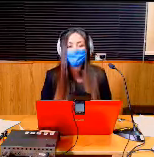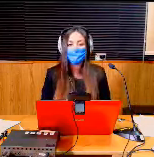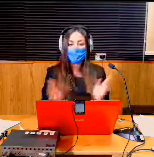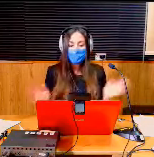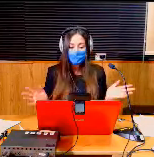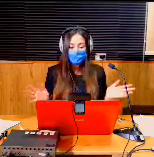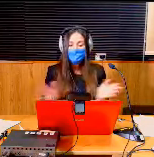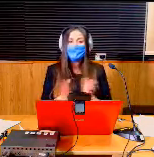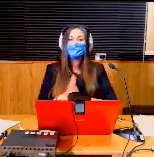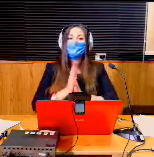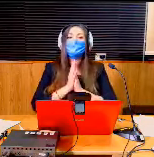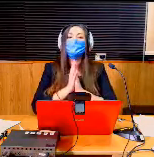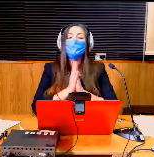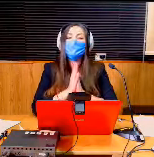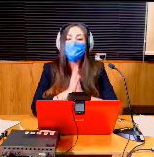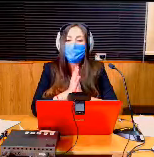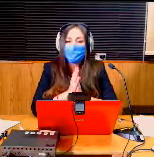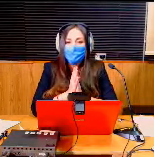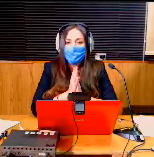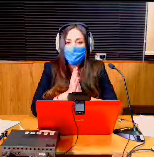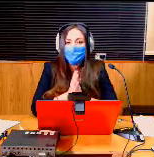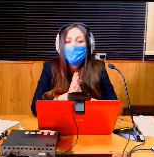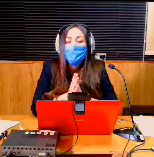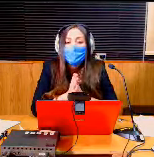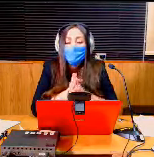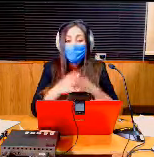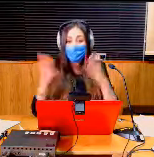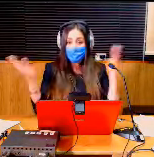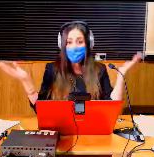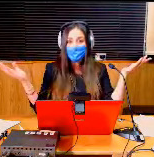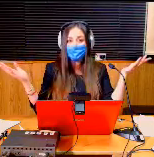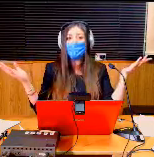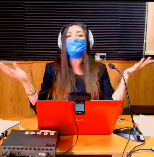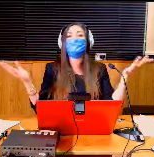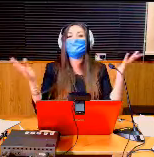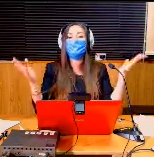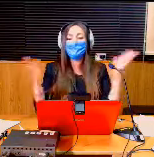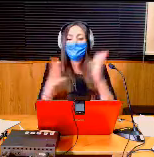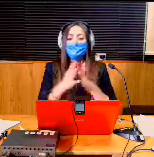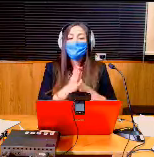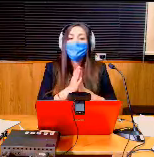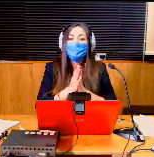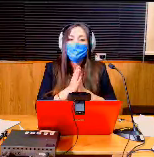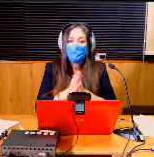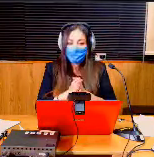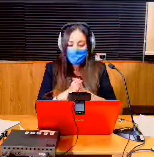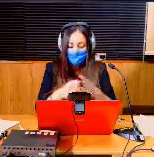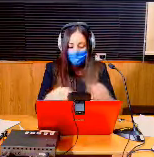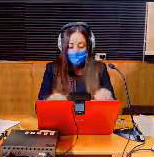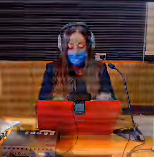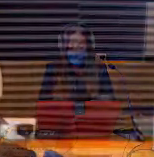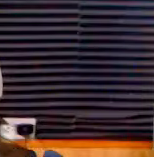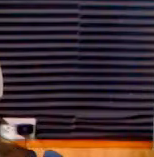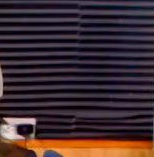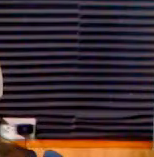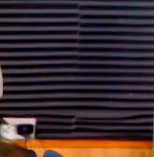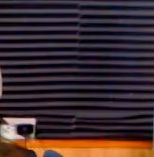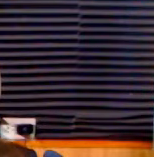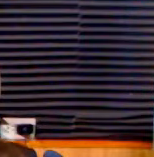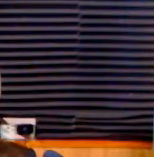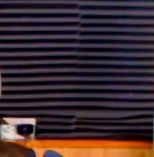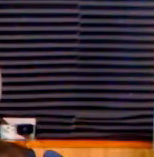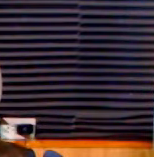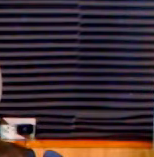Así que los esperamos, esperamos que también compartan esta transmisión para que más alumnos puedan conocer sobre la información que nos acaban de